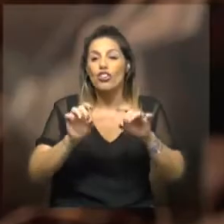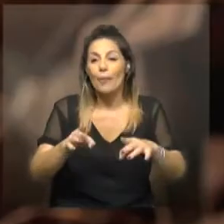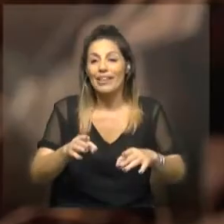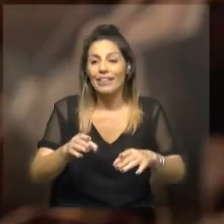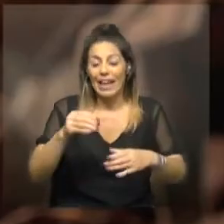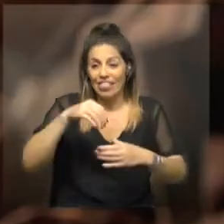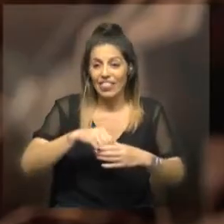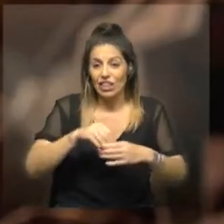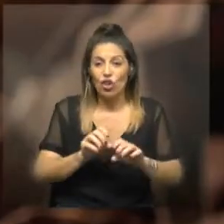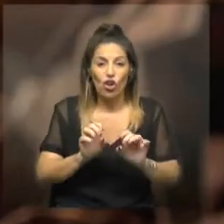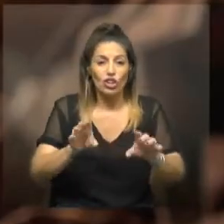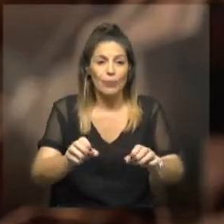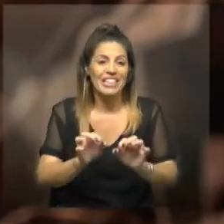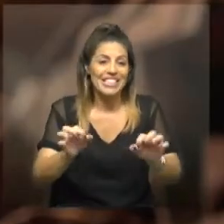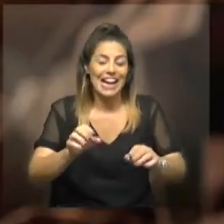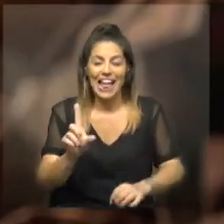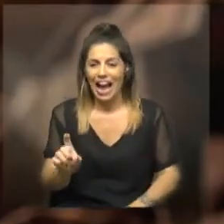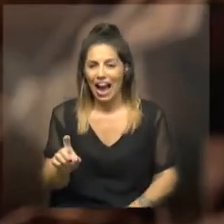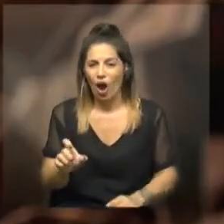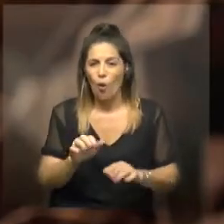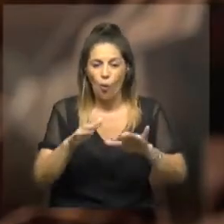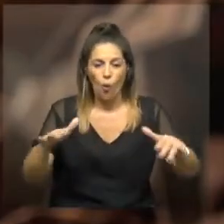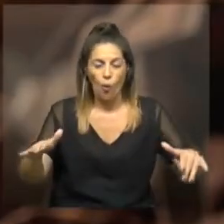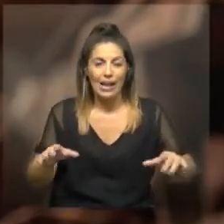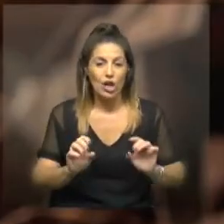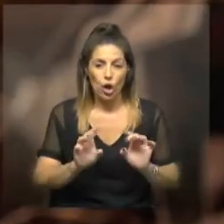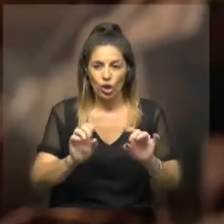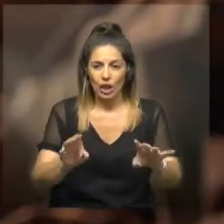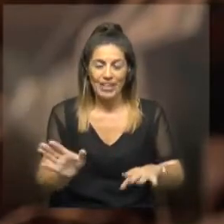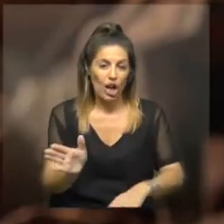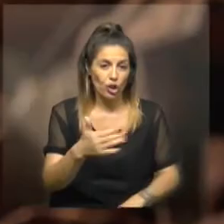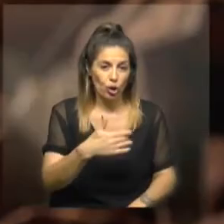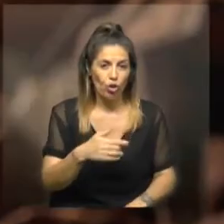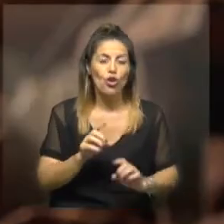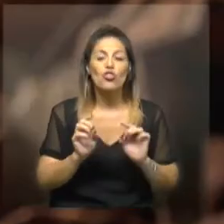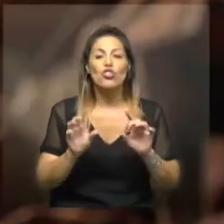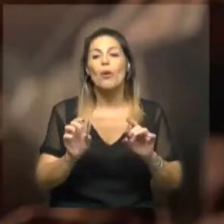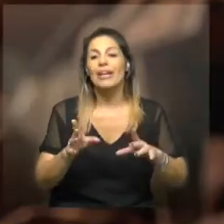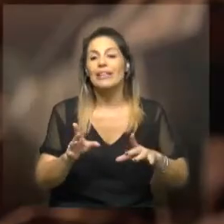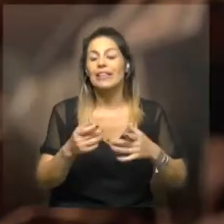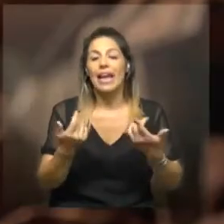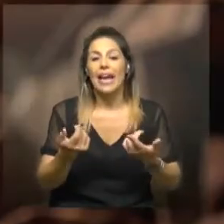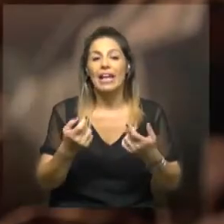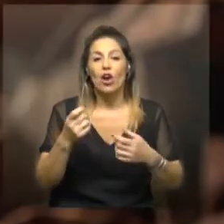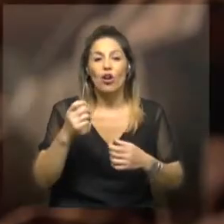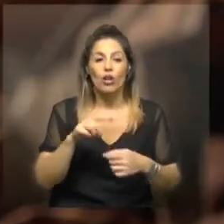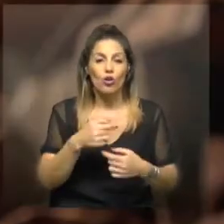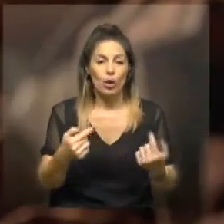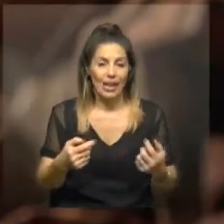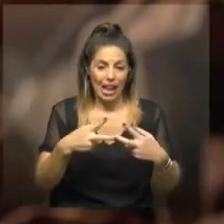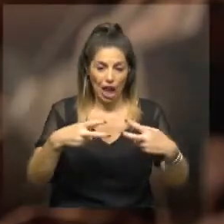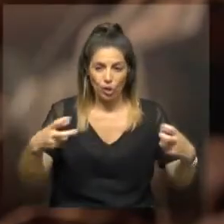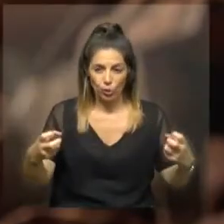bordo pueda llegar a las aguas y producir una contaminación. Y no es solamente los contaminantes a bordo, sino que la propia estructura del barco, que